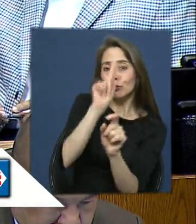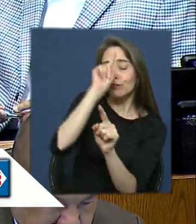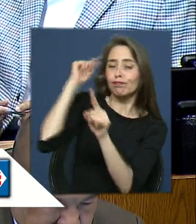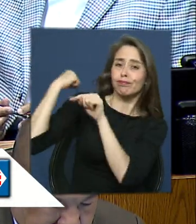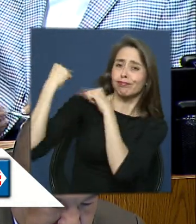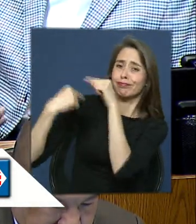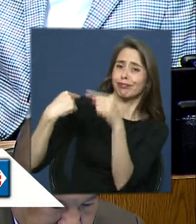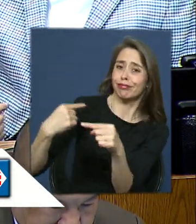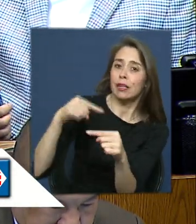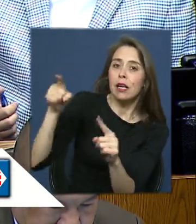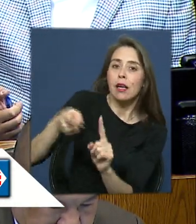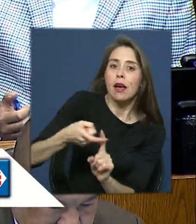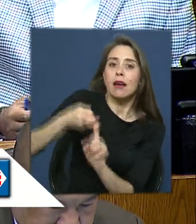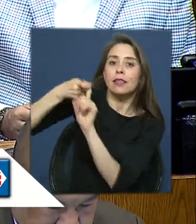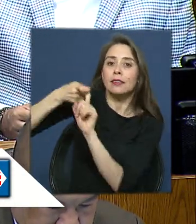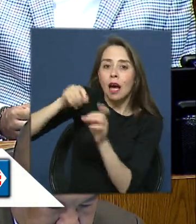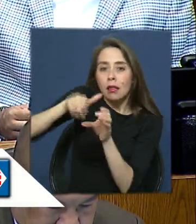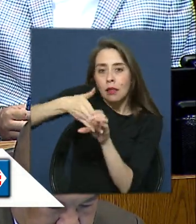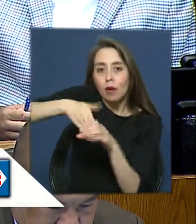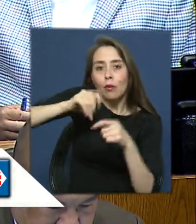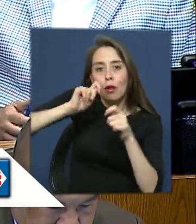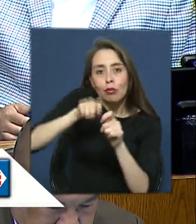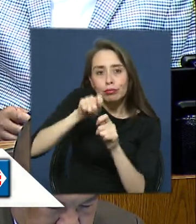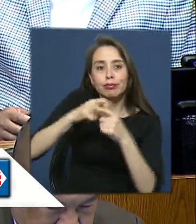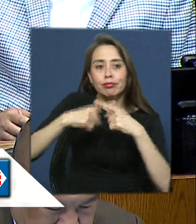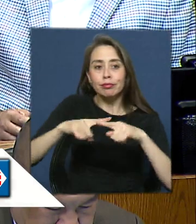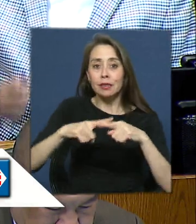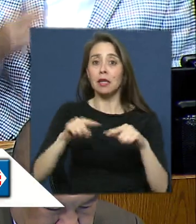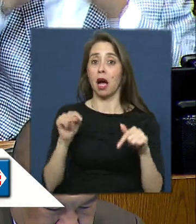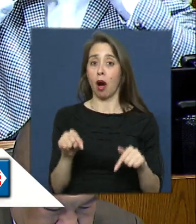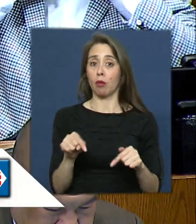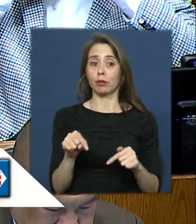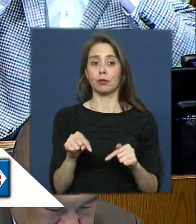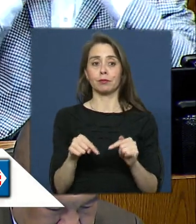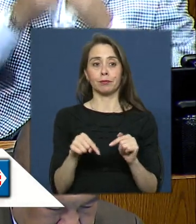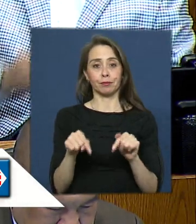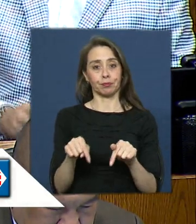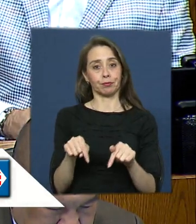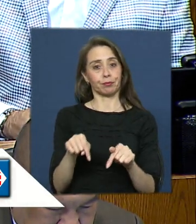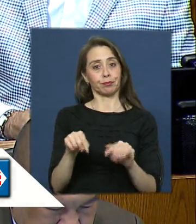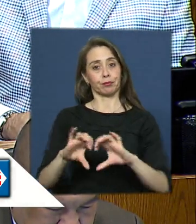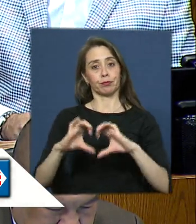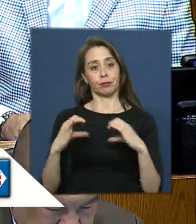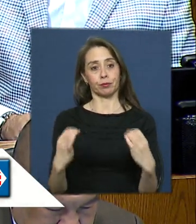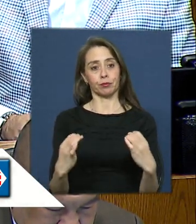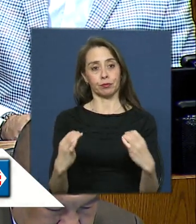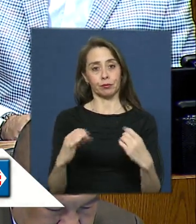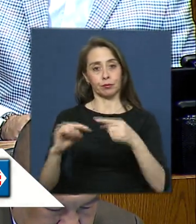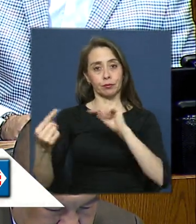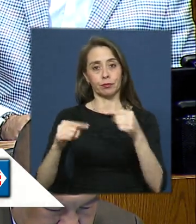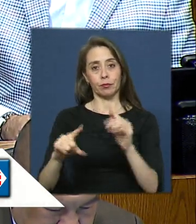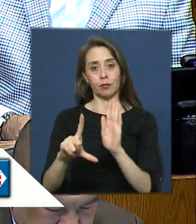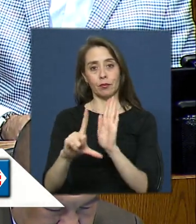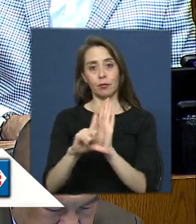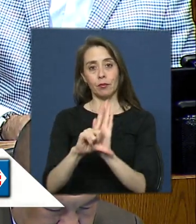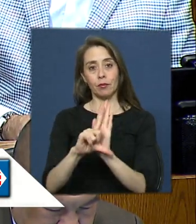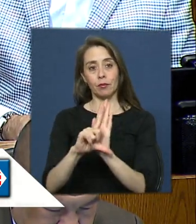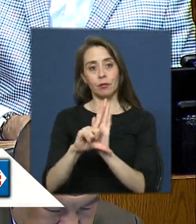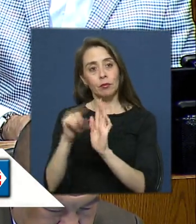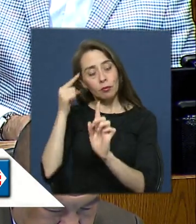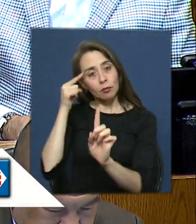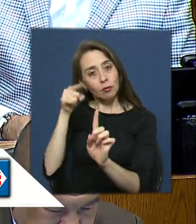cada zona del país. Cuando en el día de hoy estamos tramitando en este mismo hemiciclo la ley que